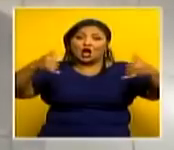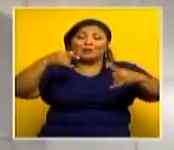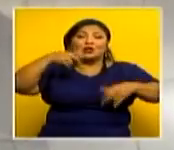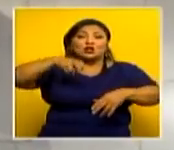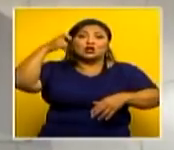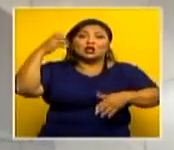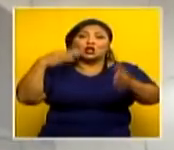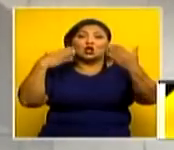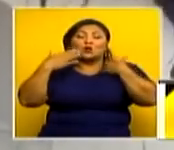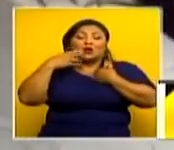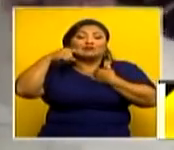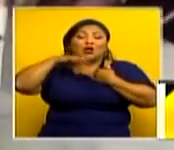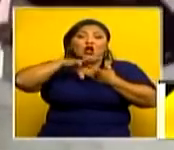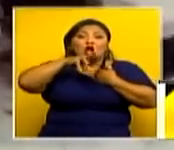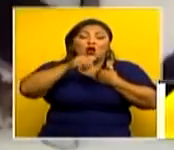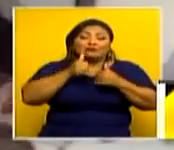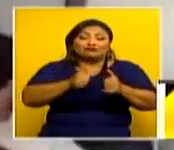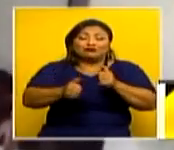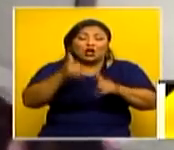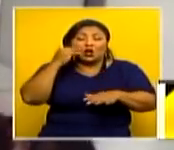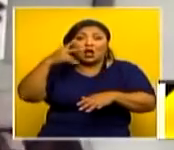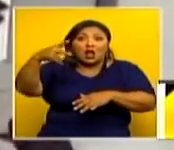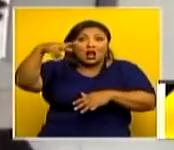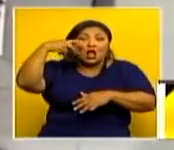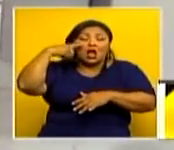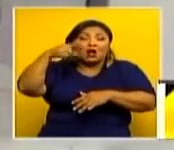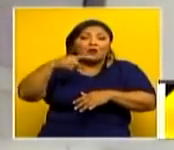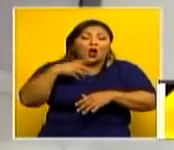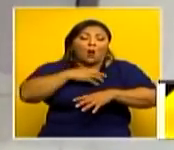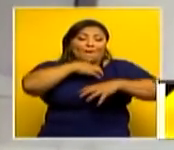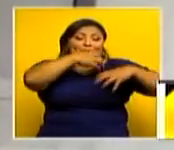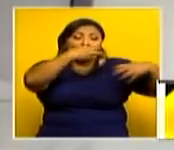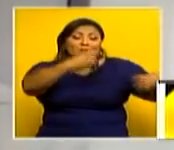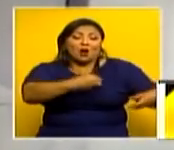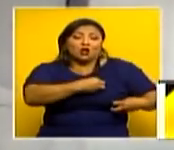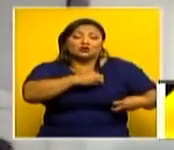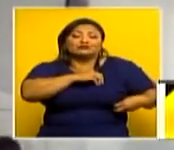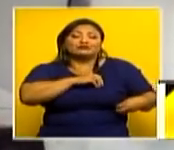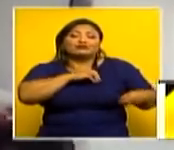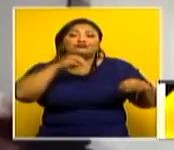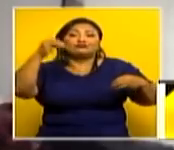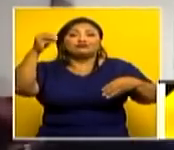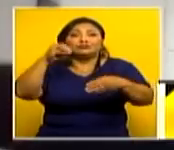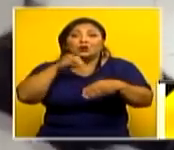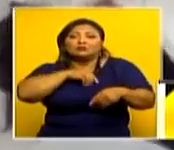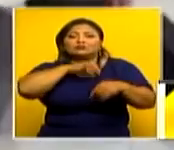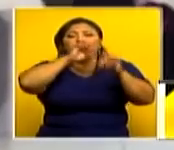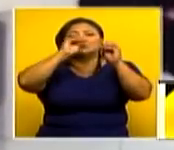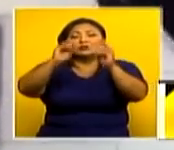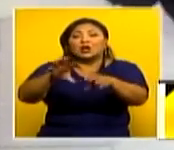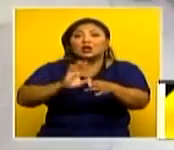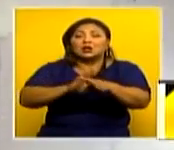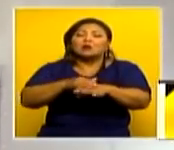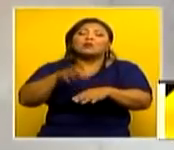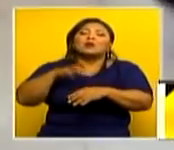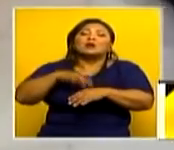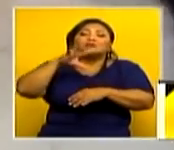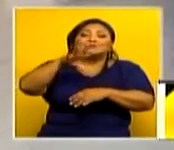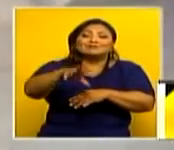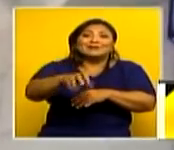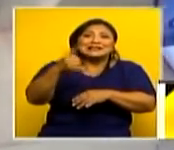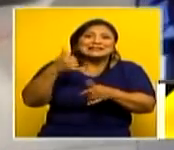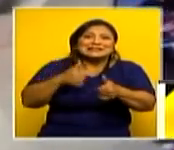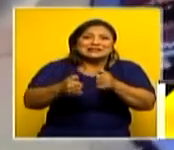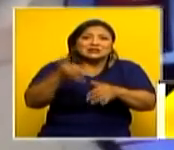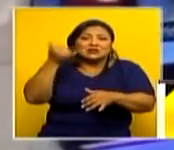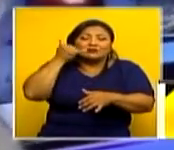Guayaquil. En las imágenes se observa la muchacha que tomó un bolso y se regresa a dejarlo. Al volver toma un celular que estaba en un